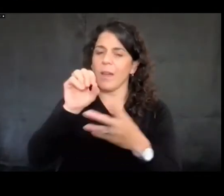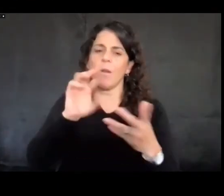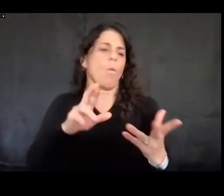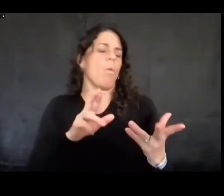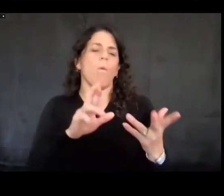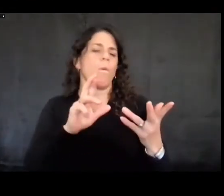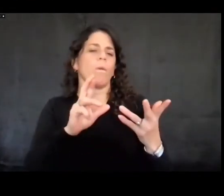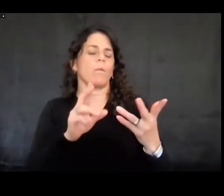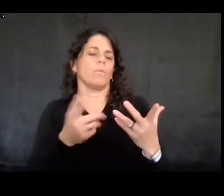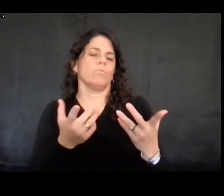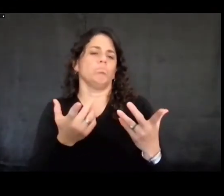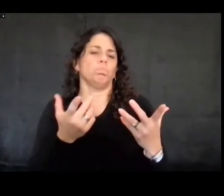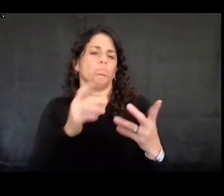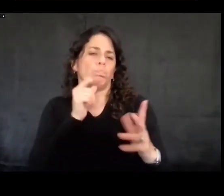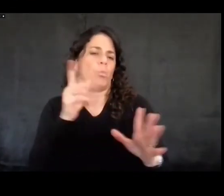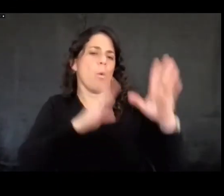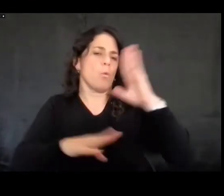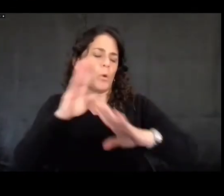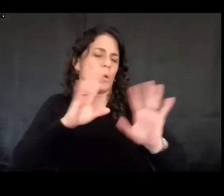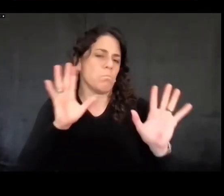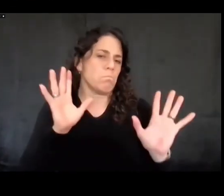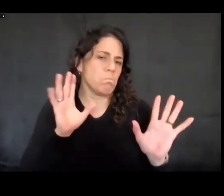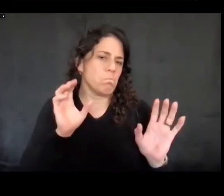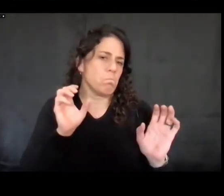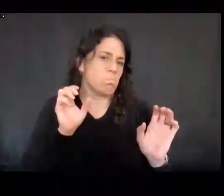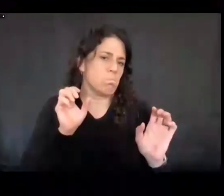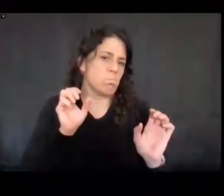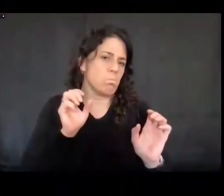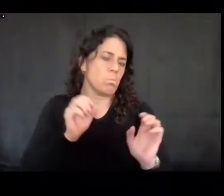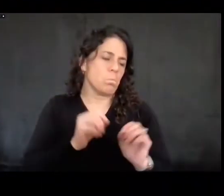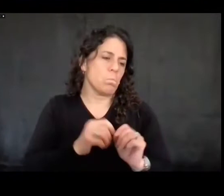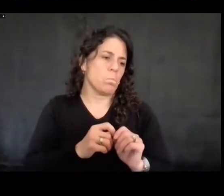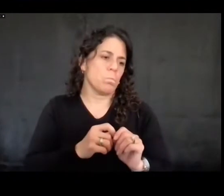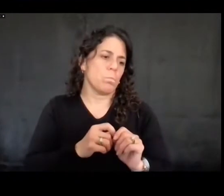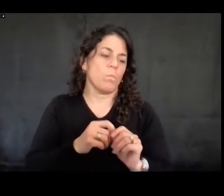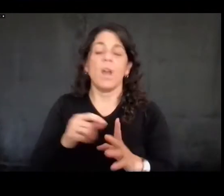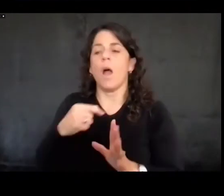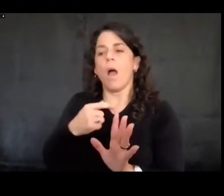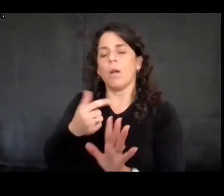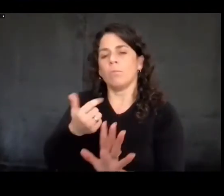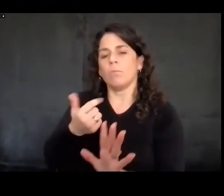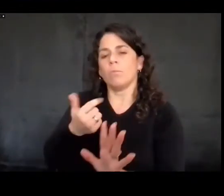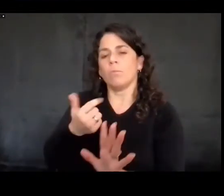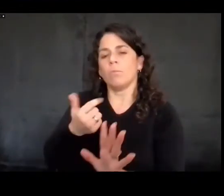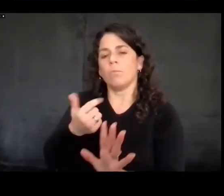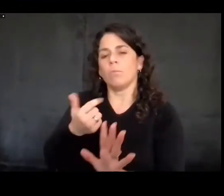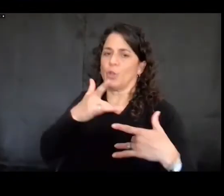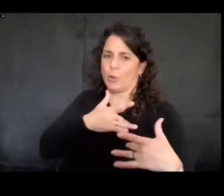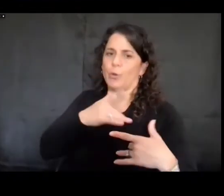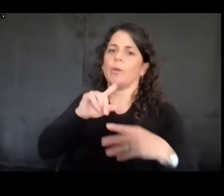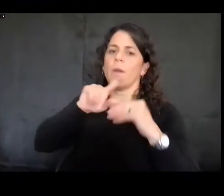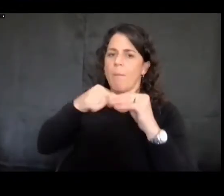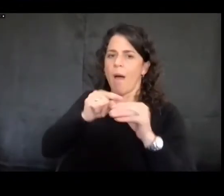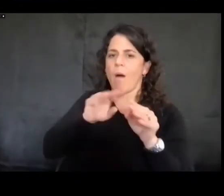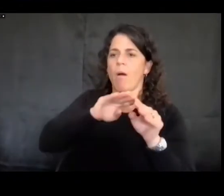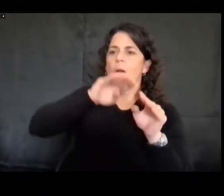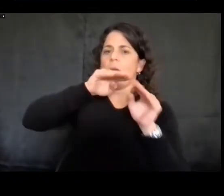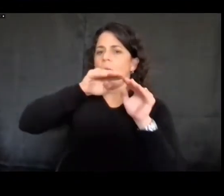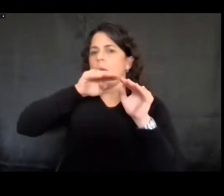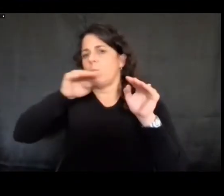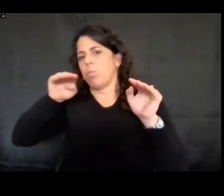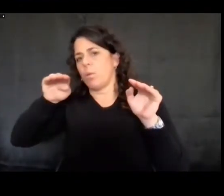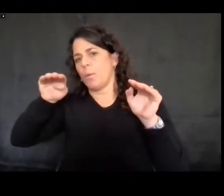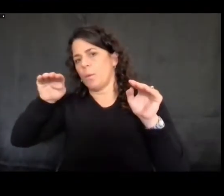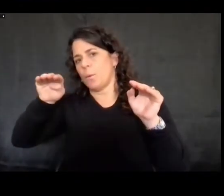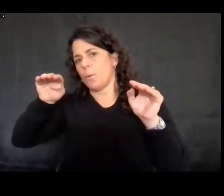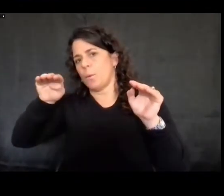como es una aberración de con ustedes yo reportado están aumentando las casas yo estoy preocupado sobre el hecho de que